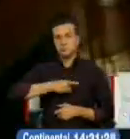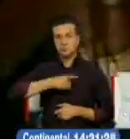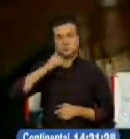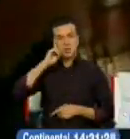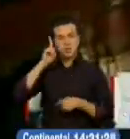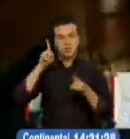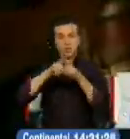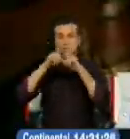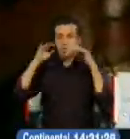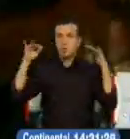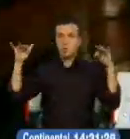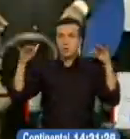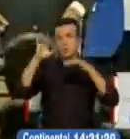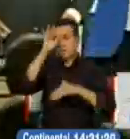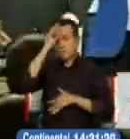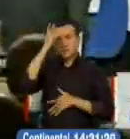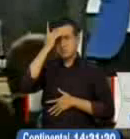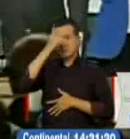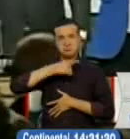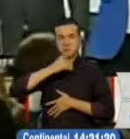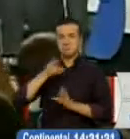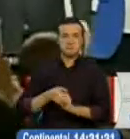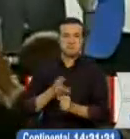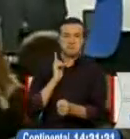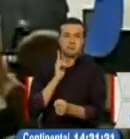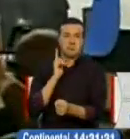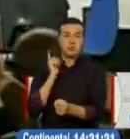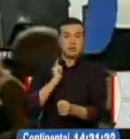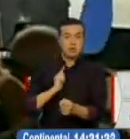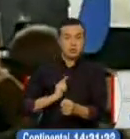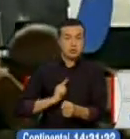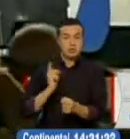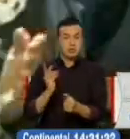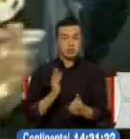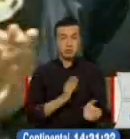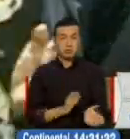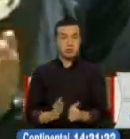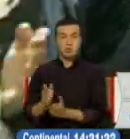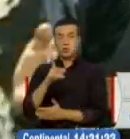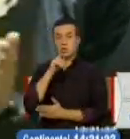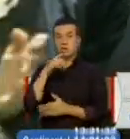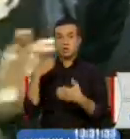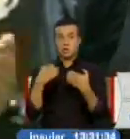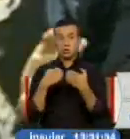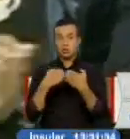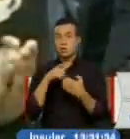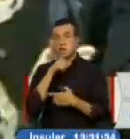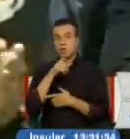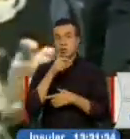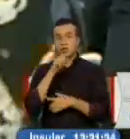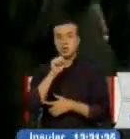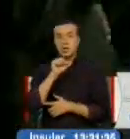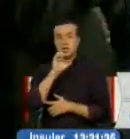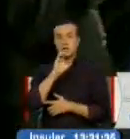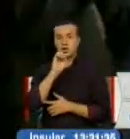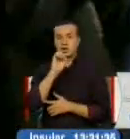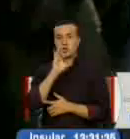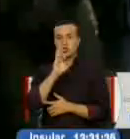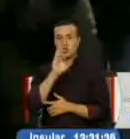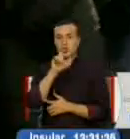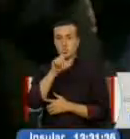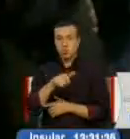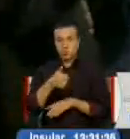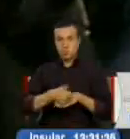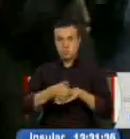Acuerdo Climático de París. Los detalles están siendo pulidos por un pequeño equipo conducido por Scott Pruitt, titular